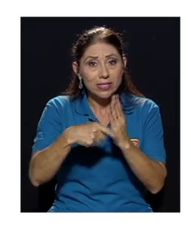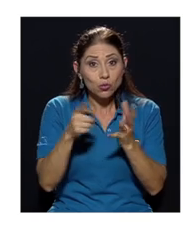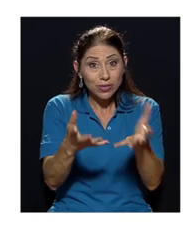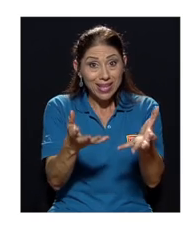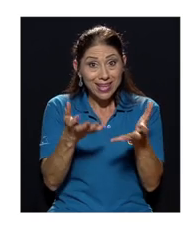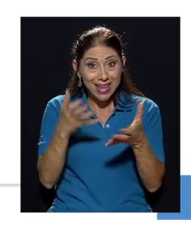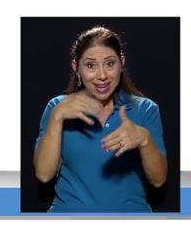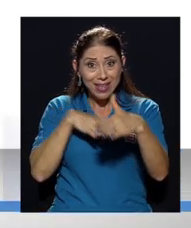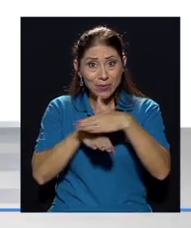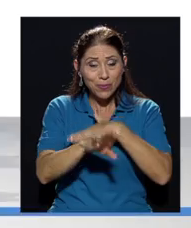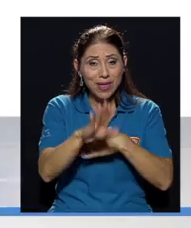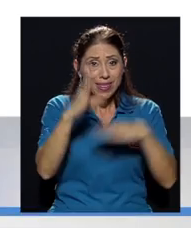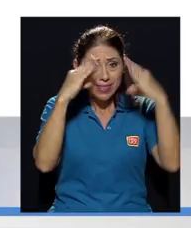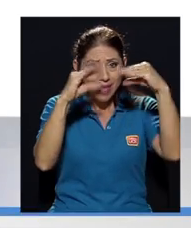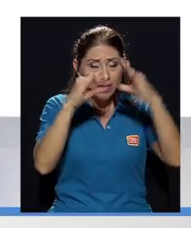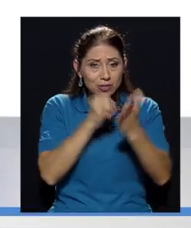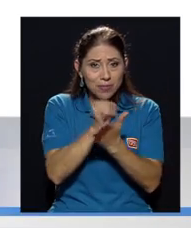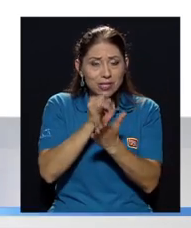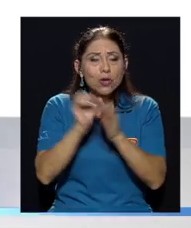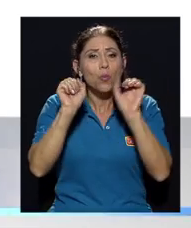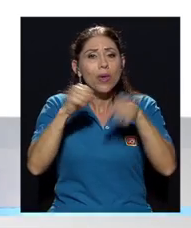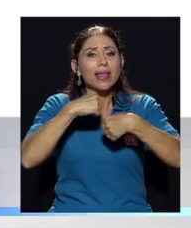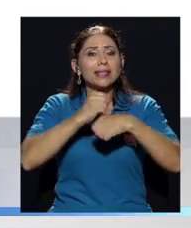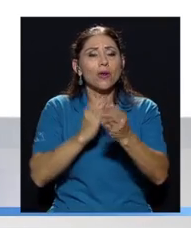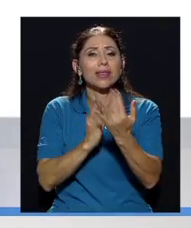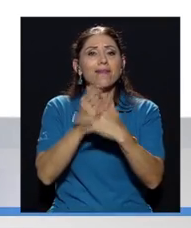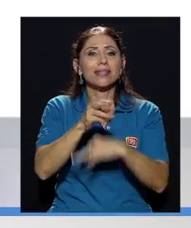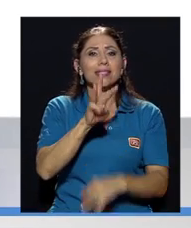e investigaciones, puede visitar el sitio